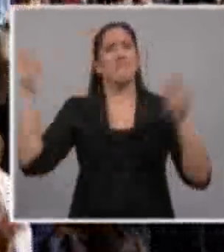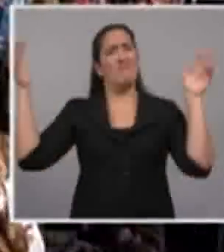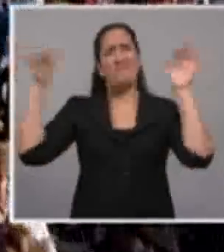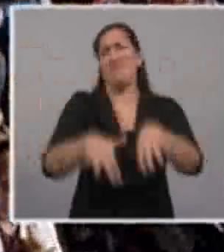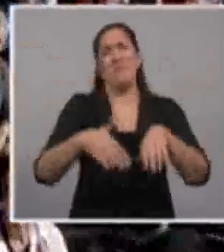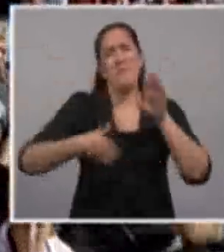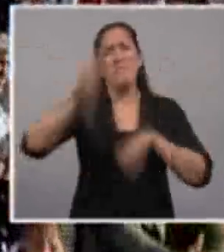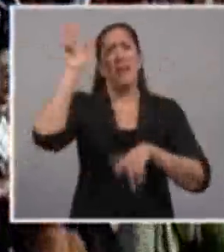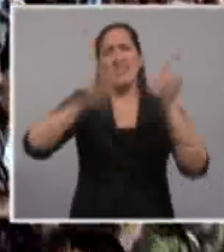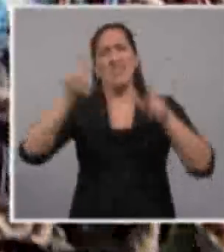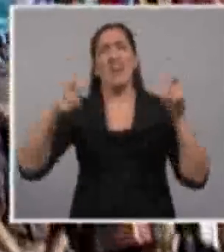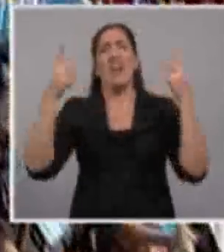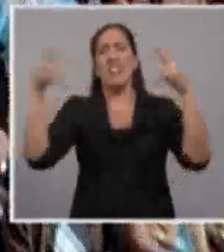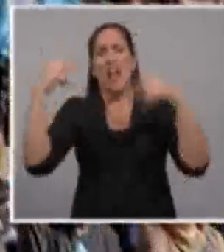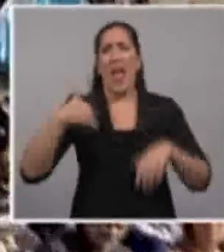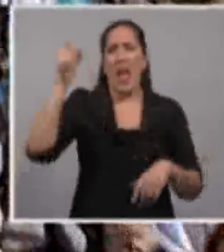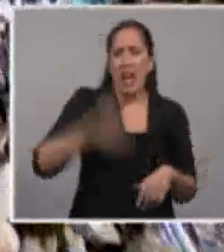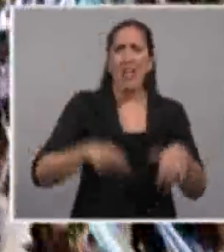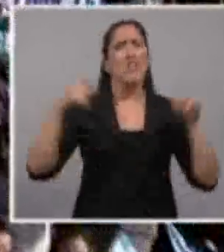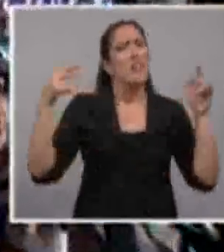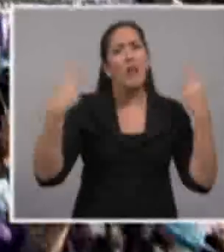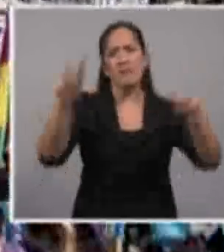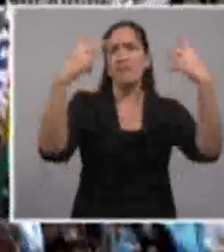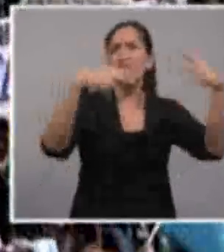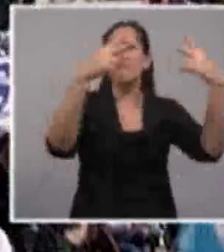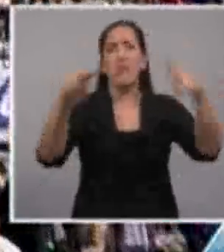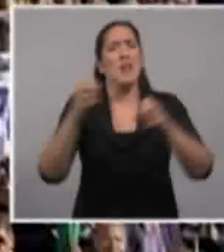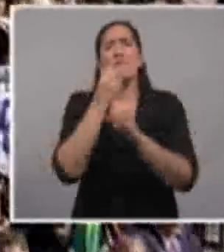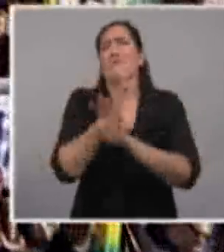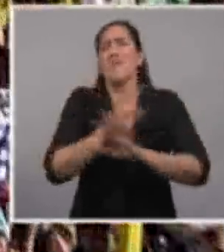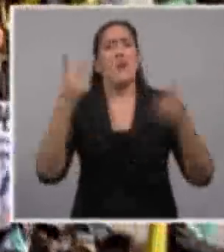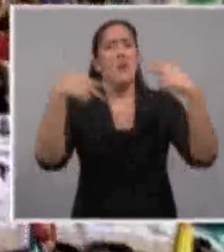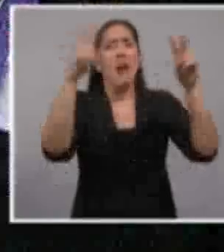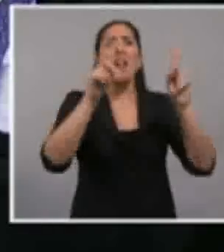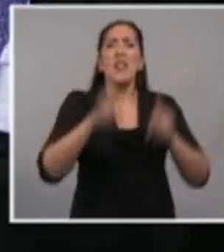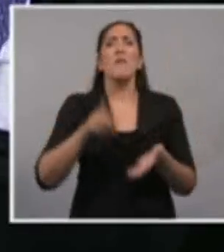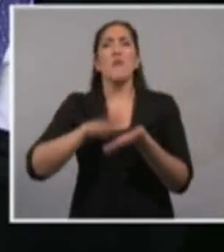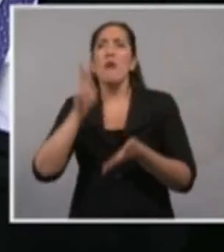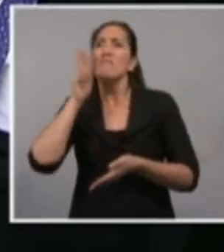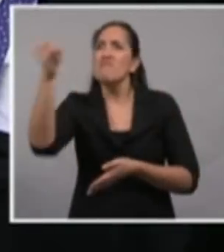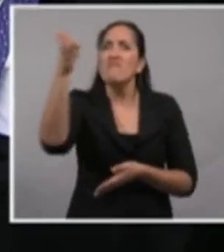extranjeros, fomentando esa maravilla que es el turismo y la vitivinicultura,